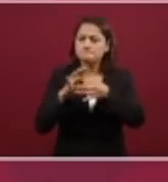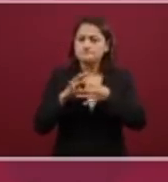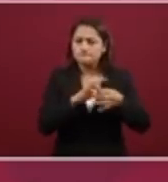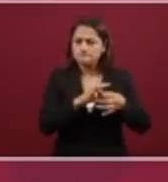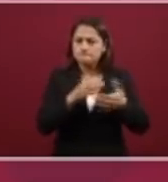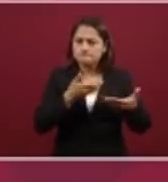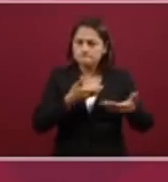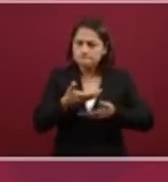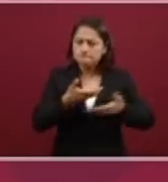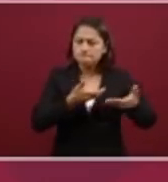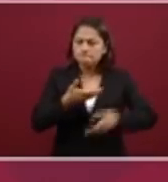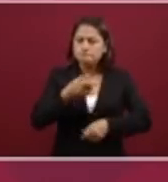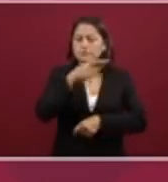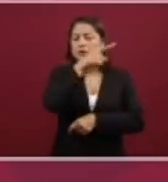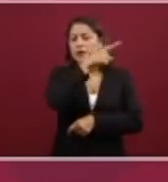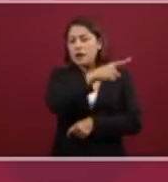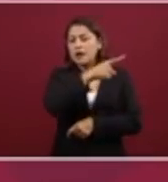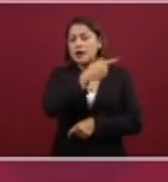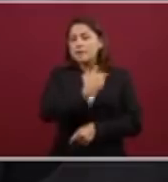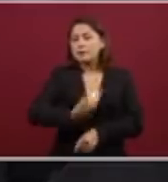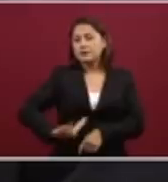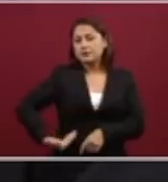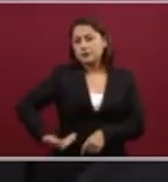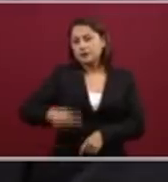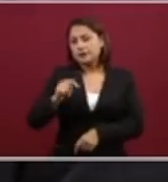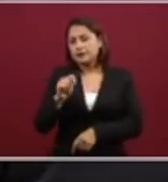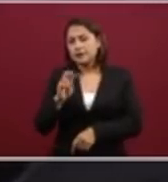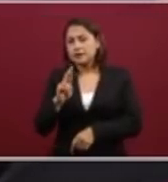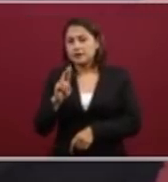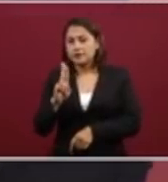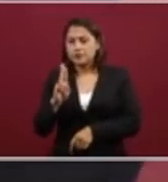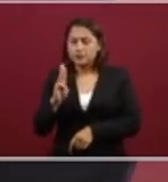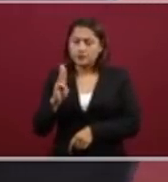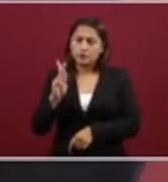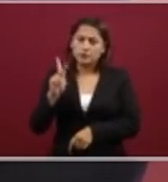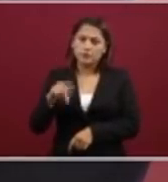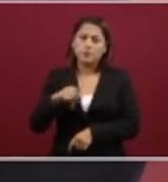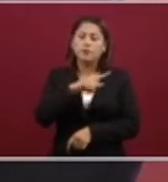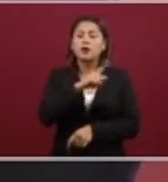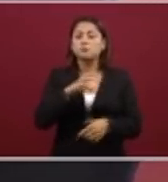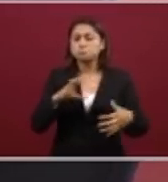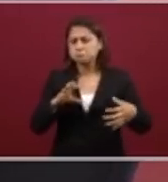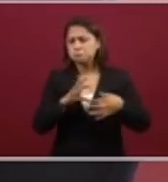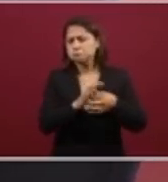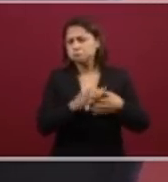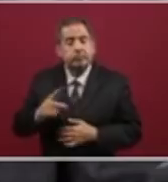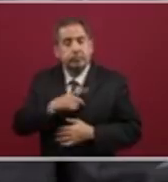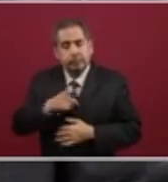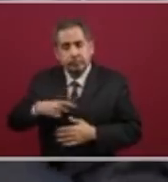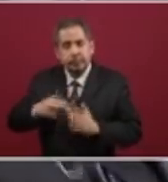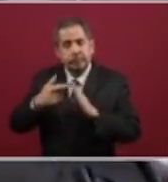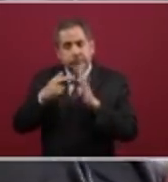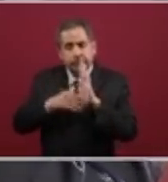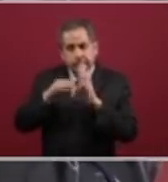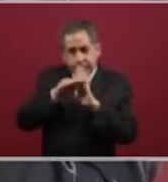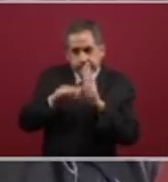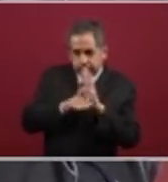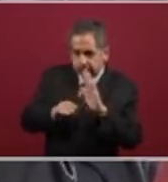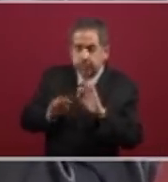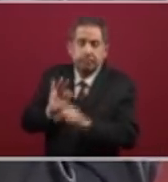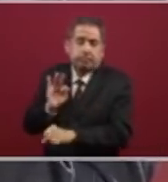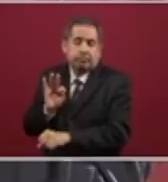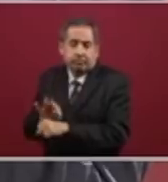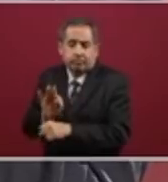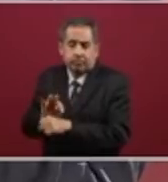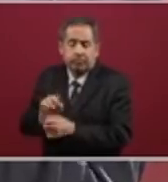estrechar nuestros lazos de amistad con el pueblo estadounidense. En la conferencia de